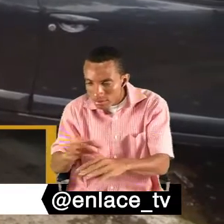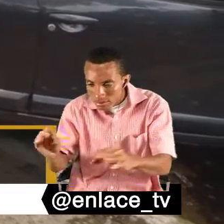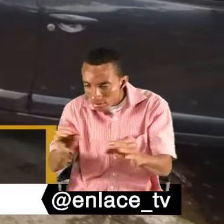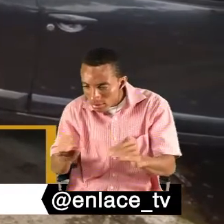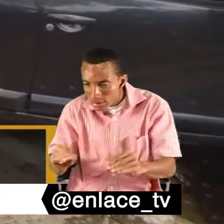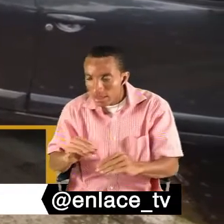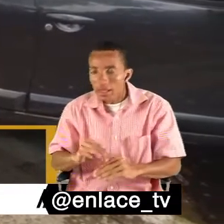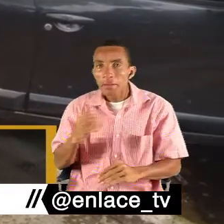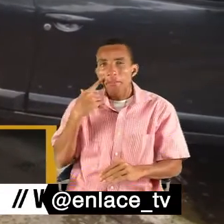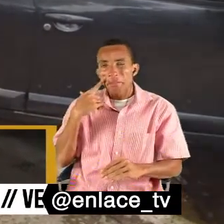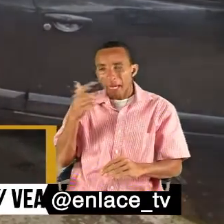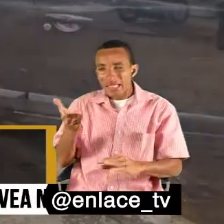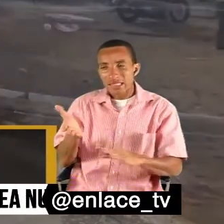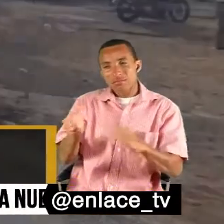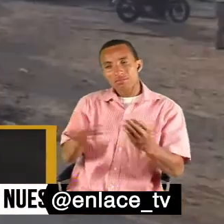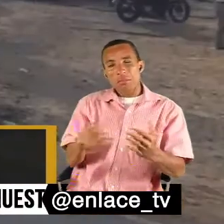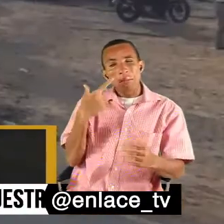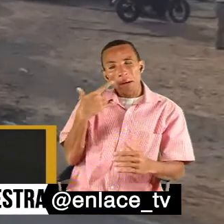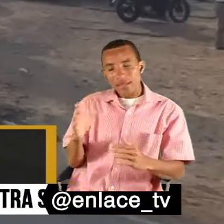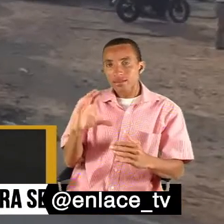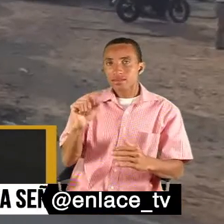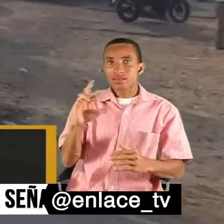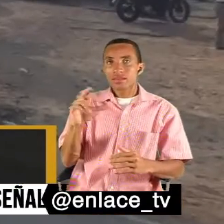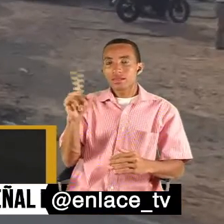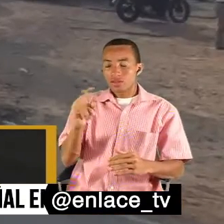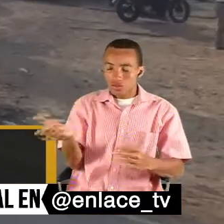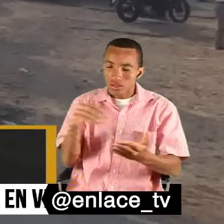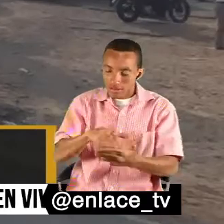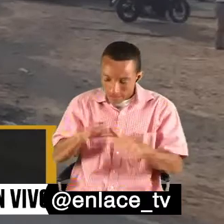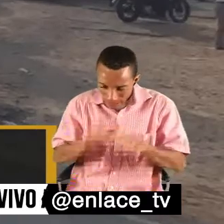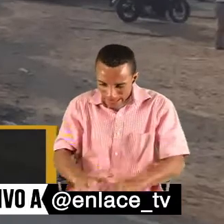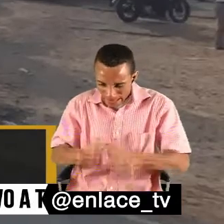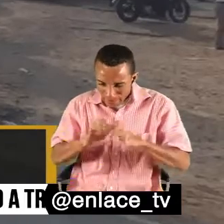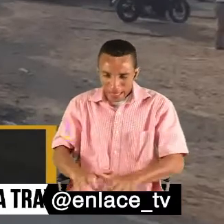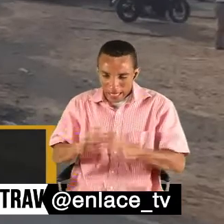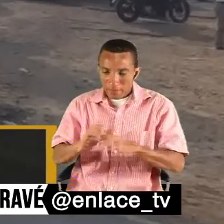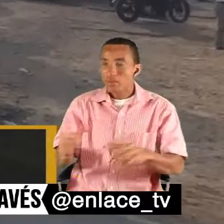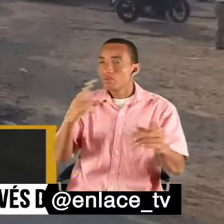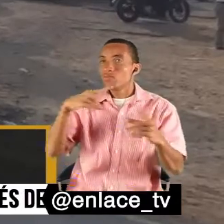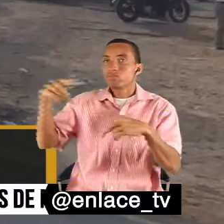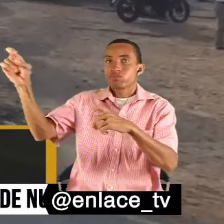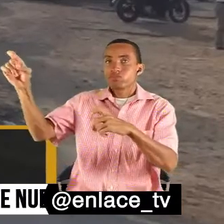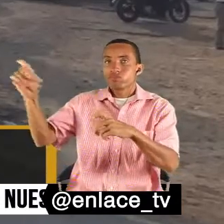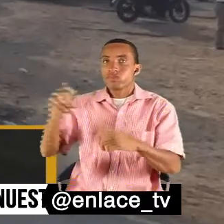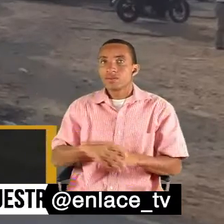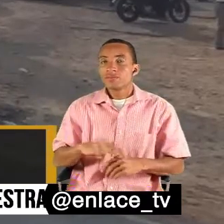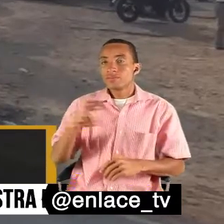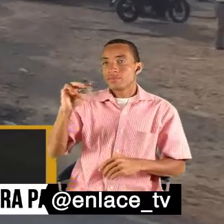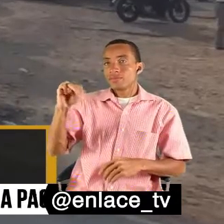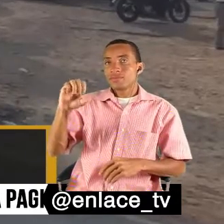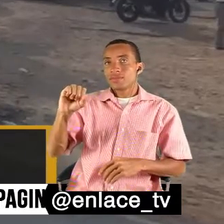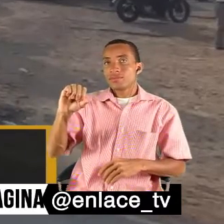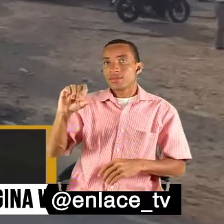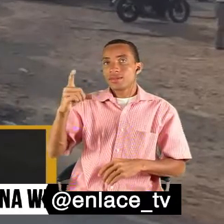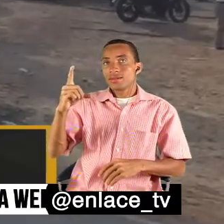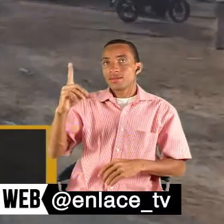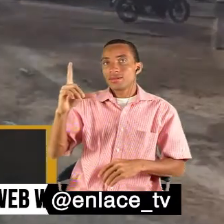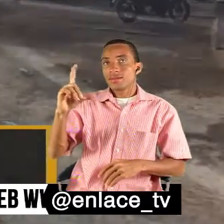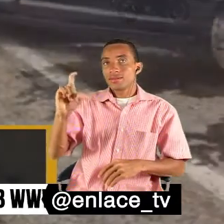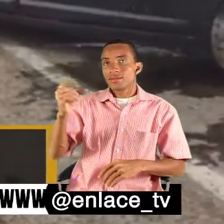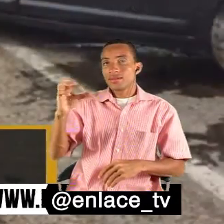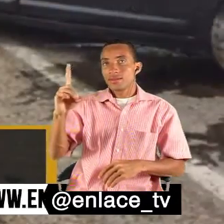estaba muerto en el sitio del accidente y lo reanima nuevamente y lo trasladan al hospital, a la clínica Magdalena. Aquí